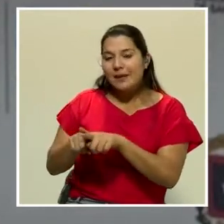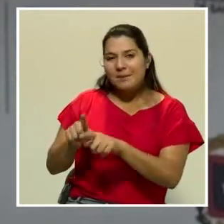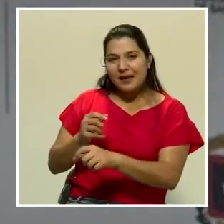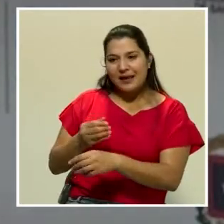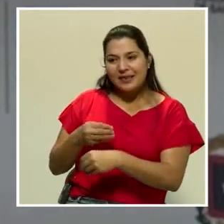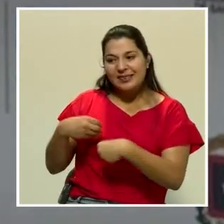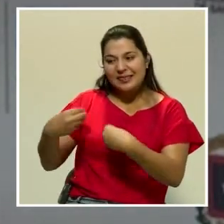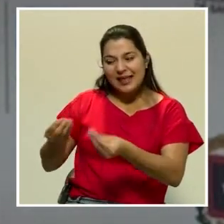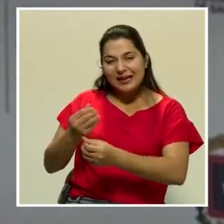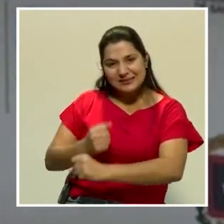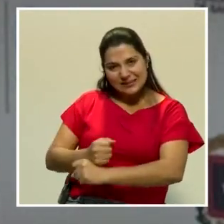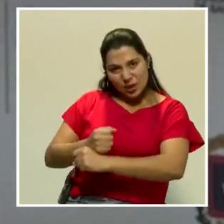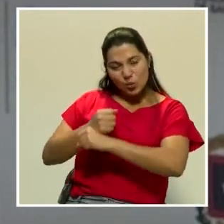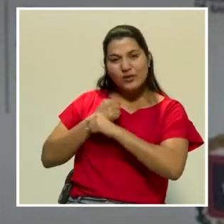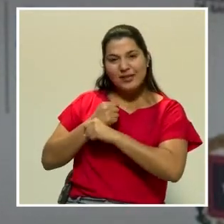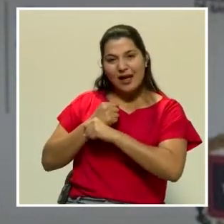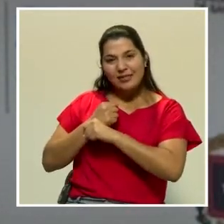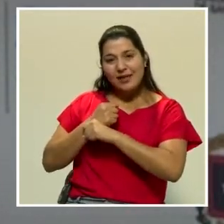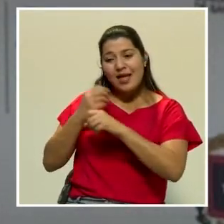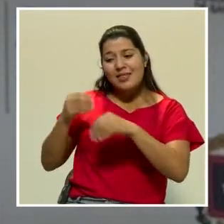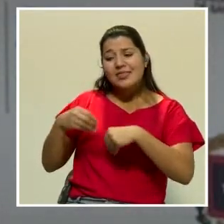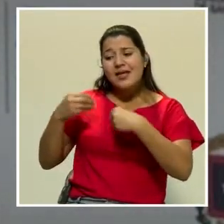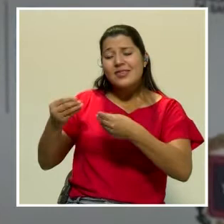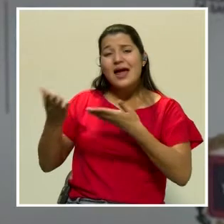garantizar la prestación de los